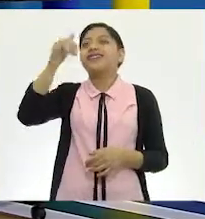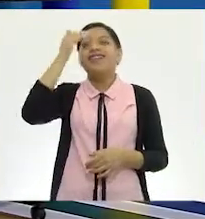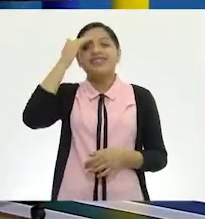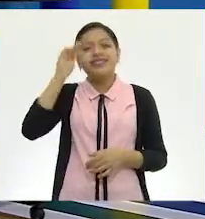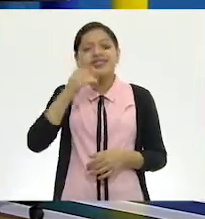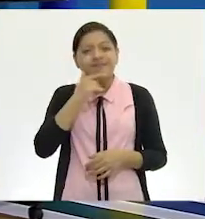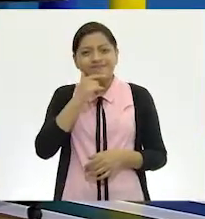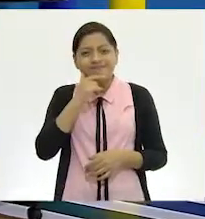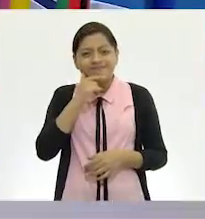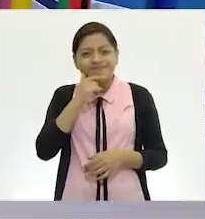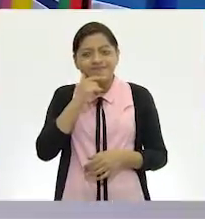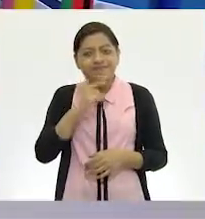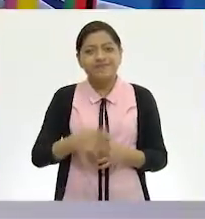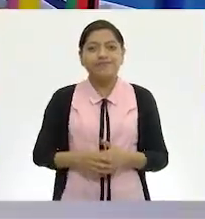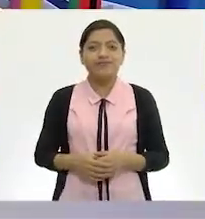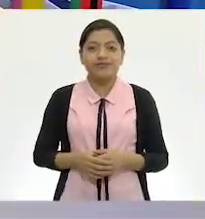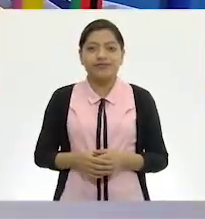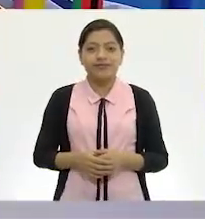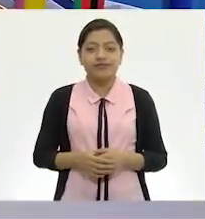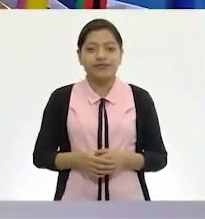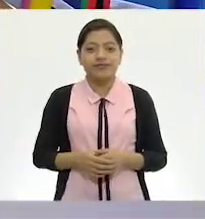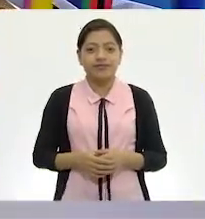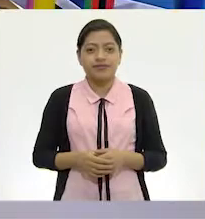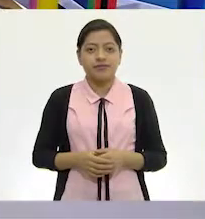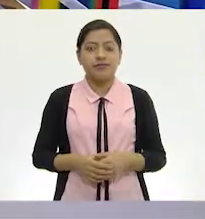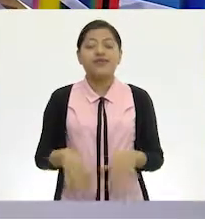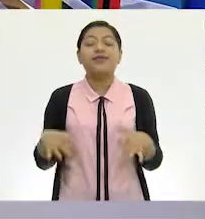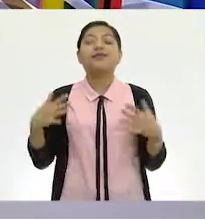¿No? O luego... Los que